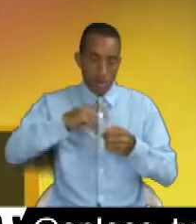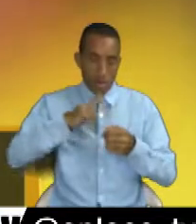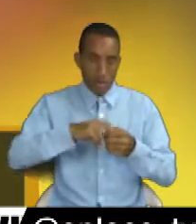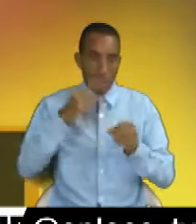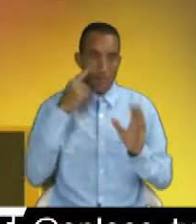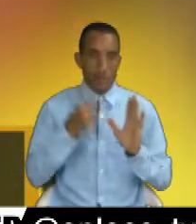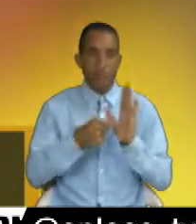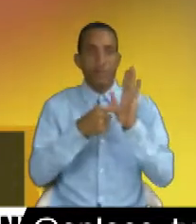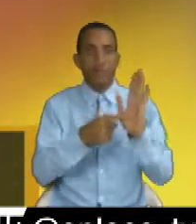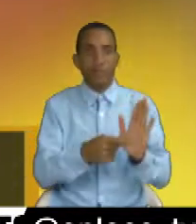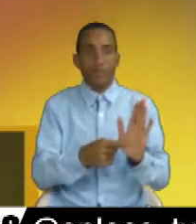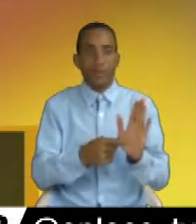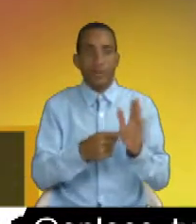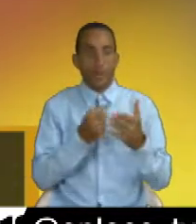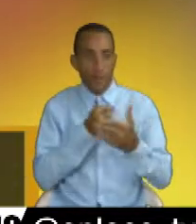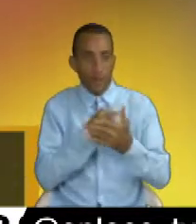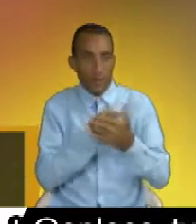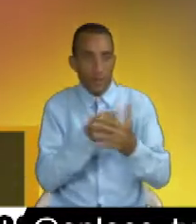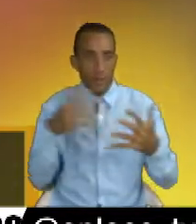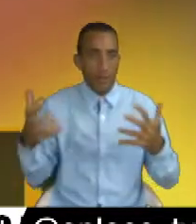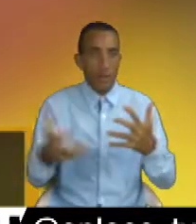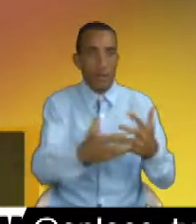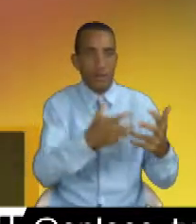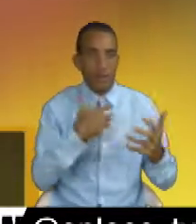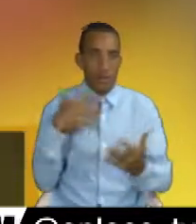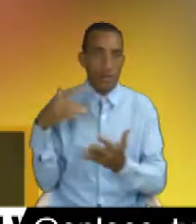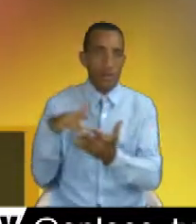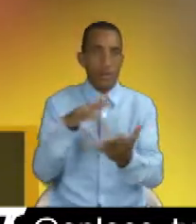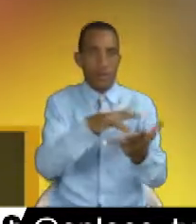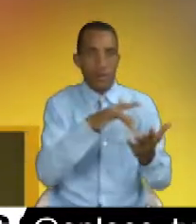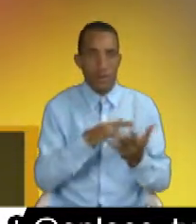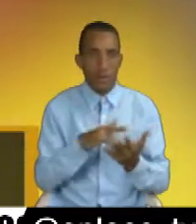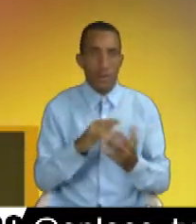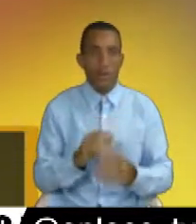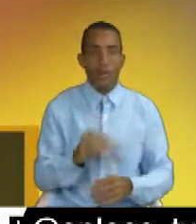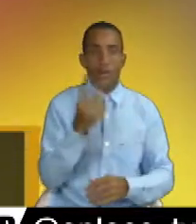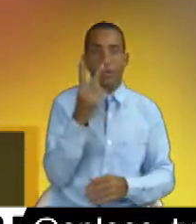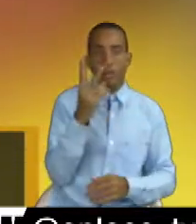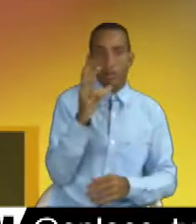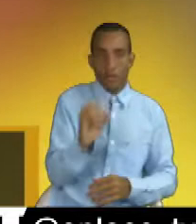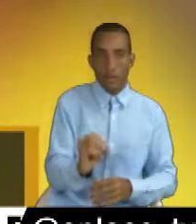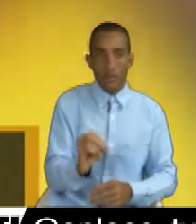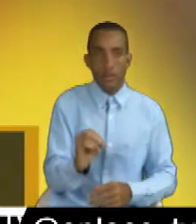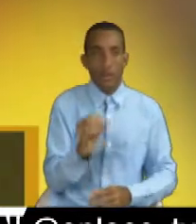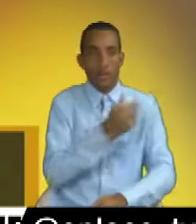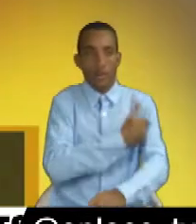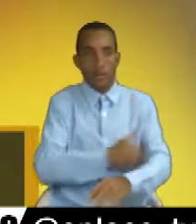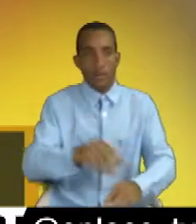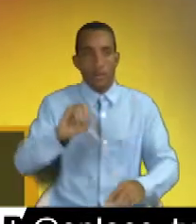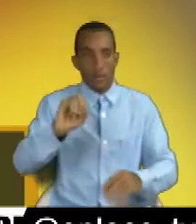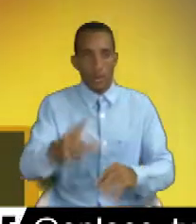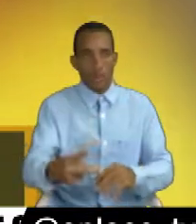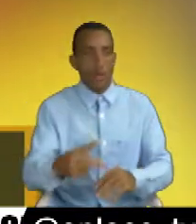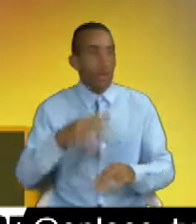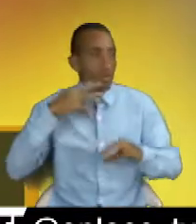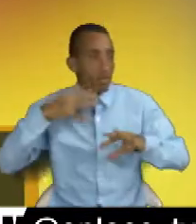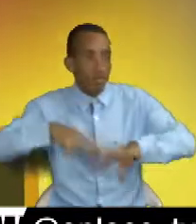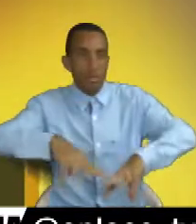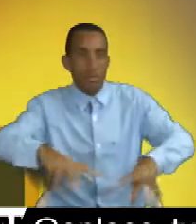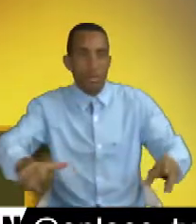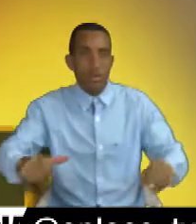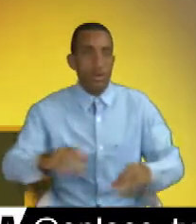de los recursos para el Sistema General de Participaciones. Los 20 billones de pesos que se roban en Colombia